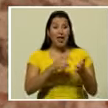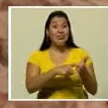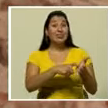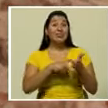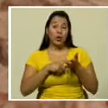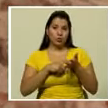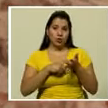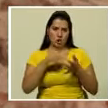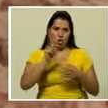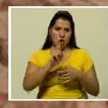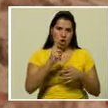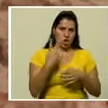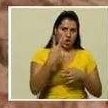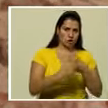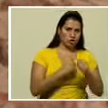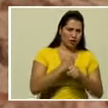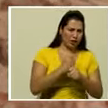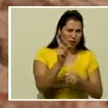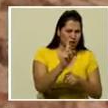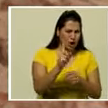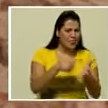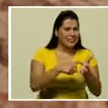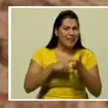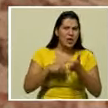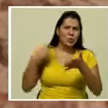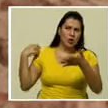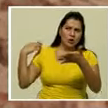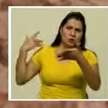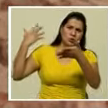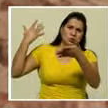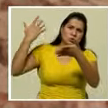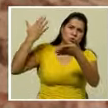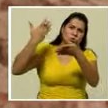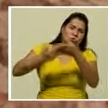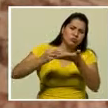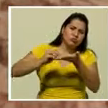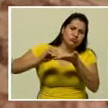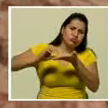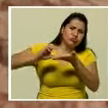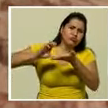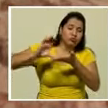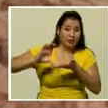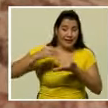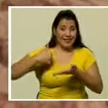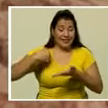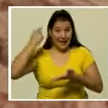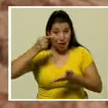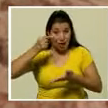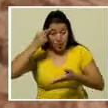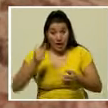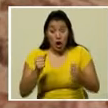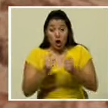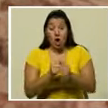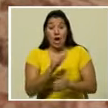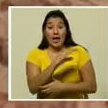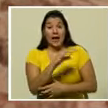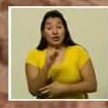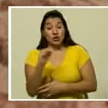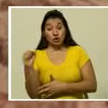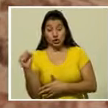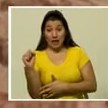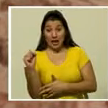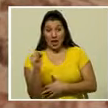histórica de varias décadas del Estado costarricense con la Caja Costarricense de Seguro